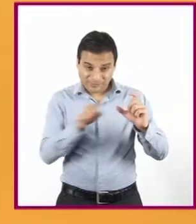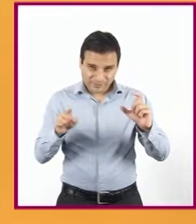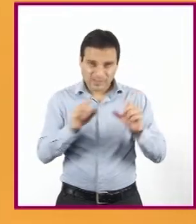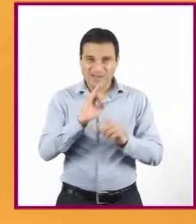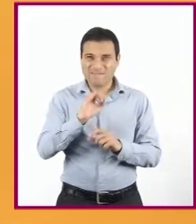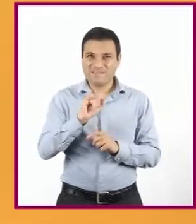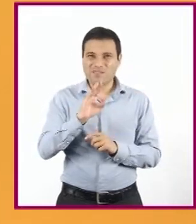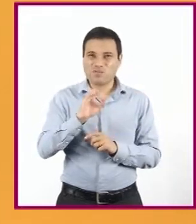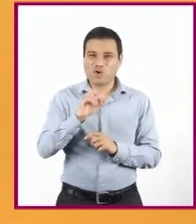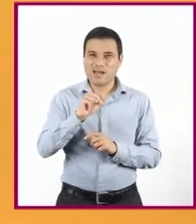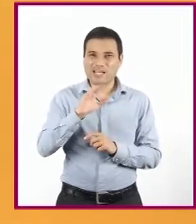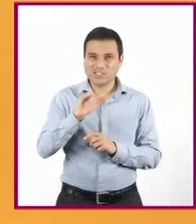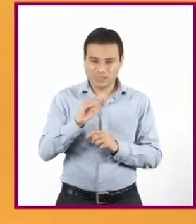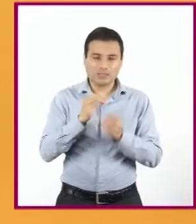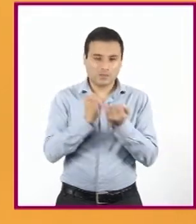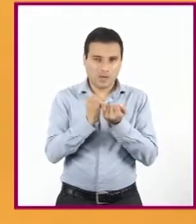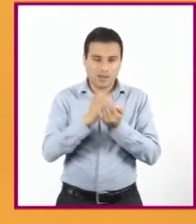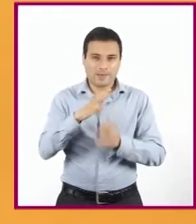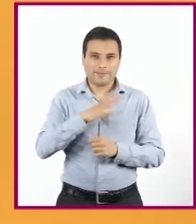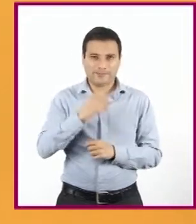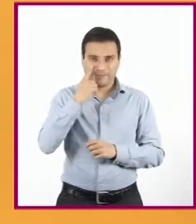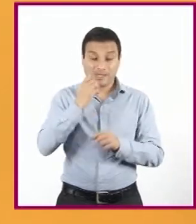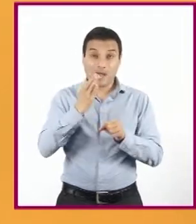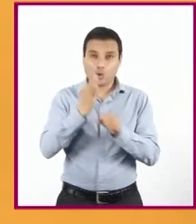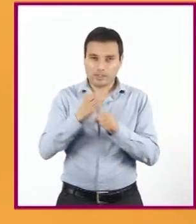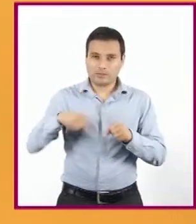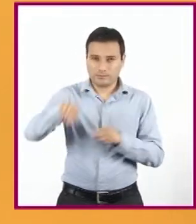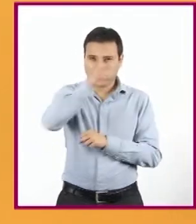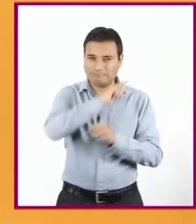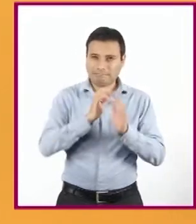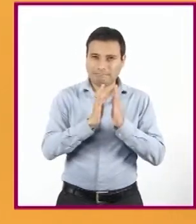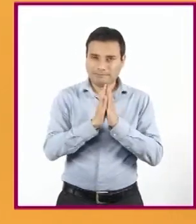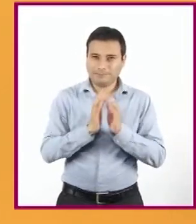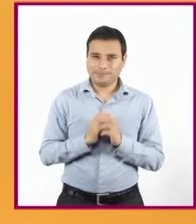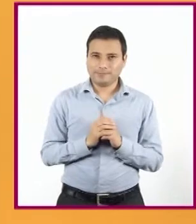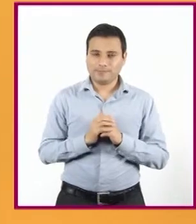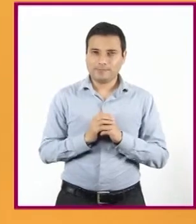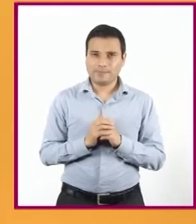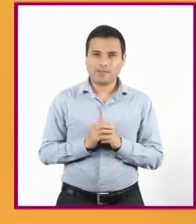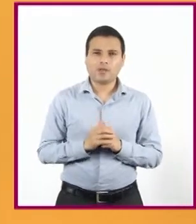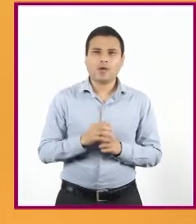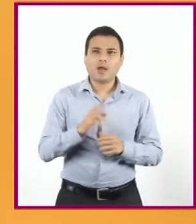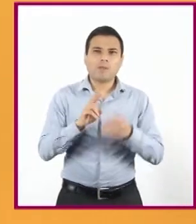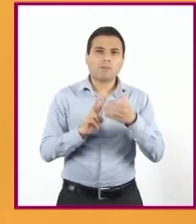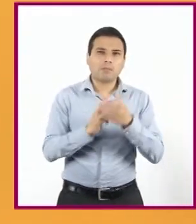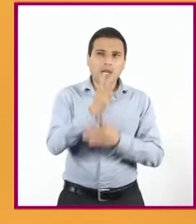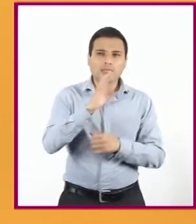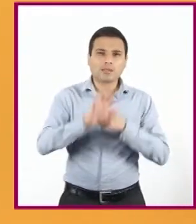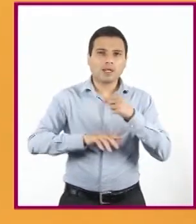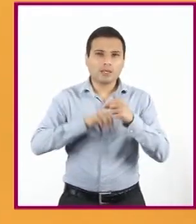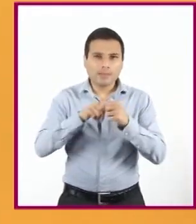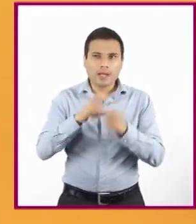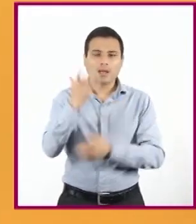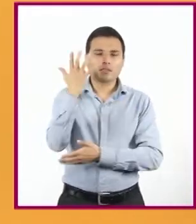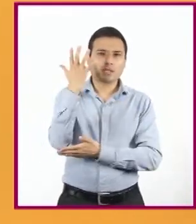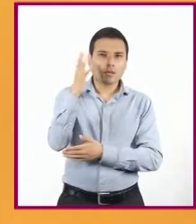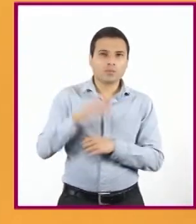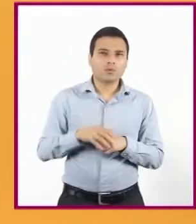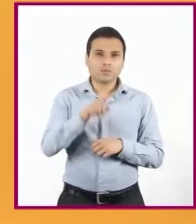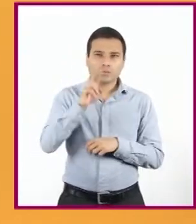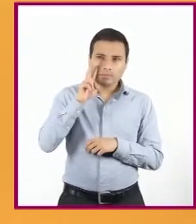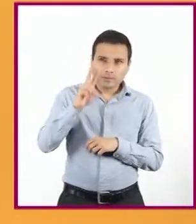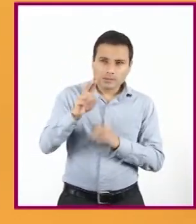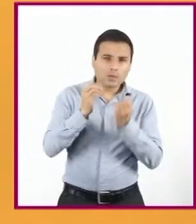presente. Durante la sesión, registren en sus cuadernos qué elementos de la naturaleza conocen que se puedan determinar con